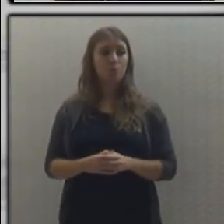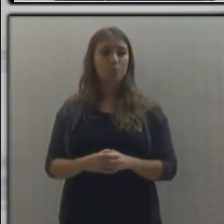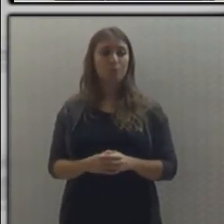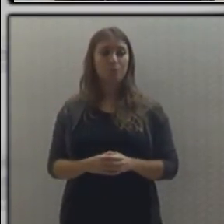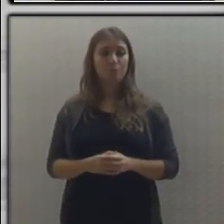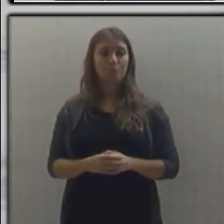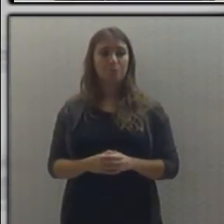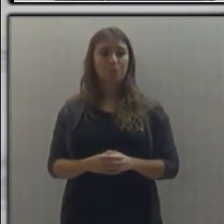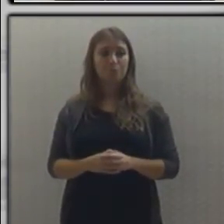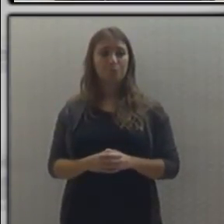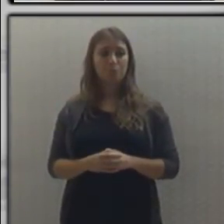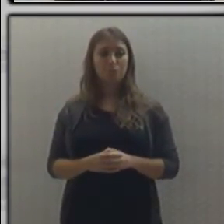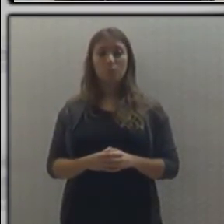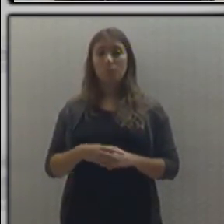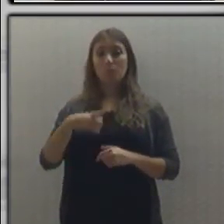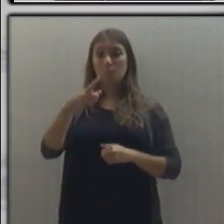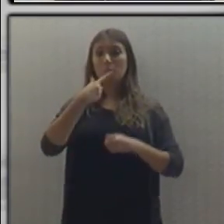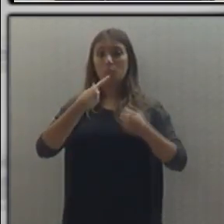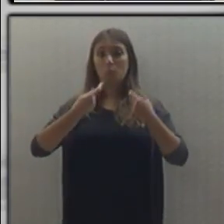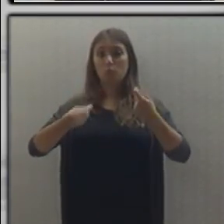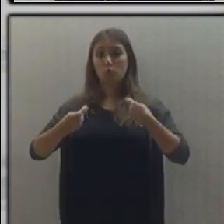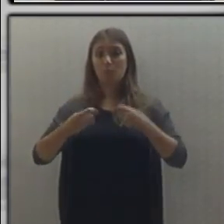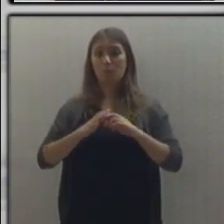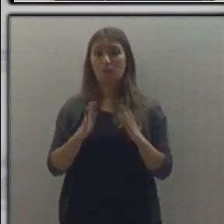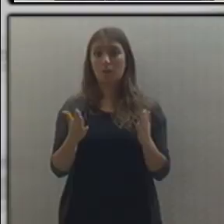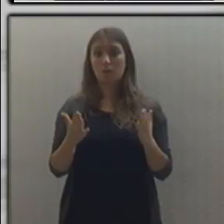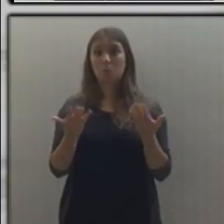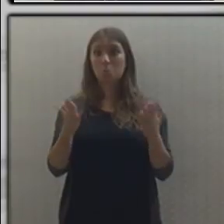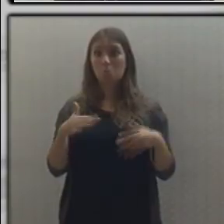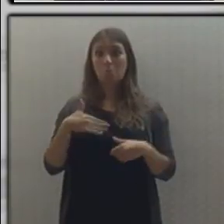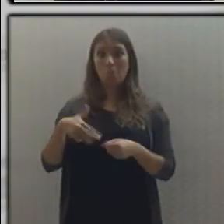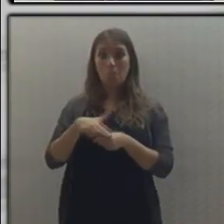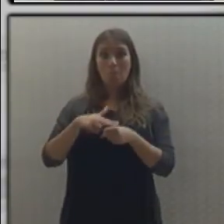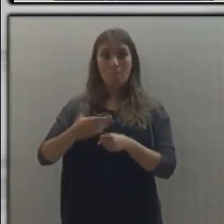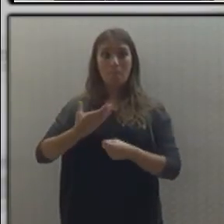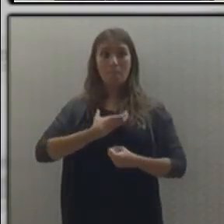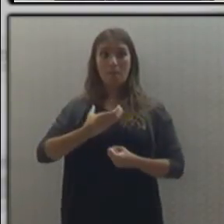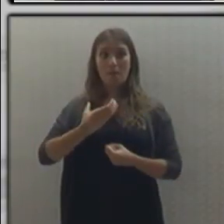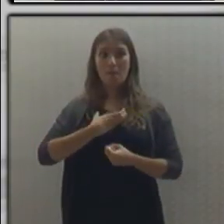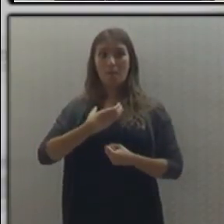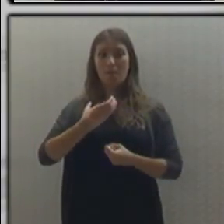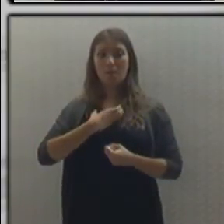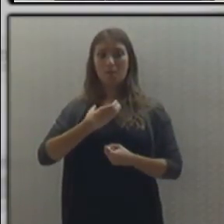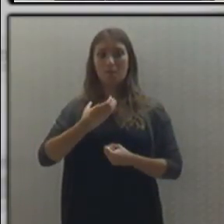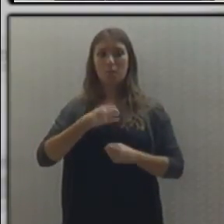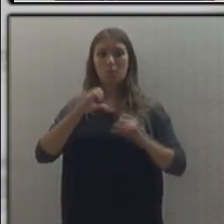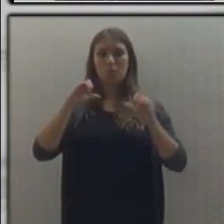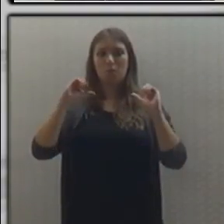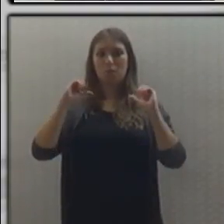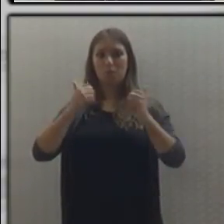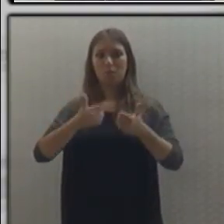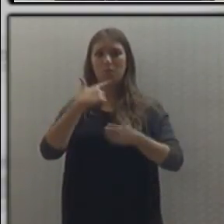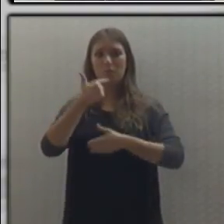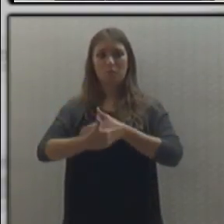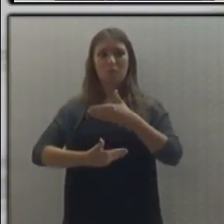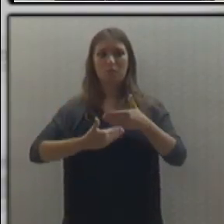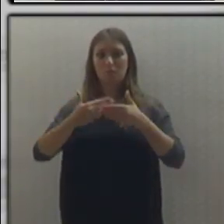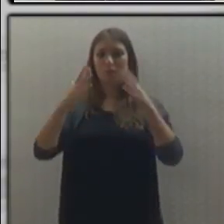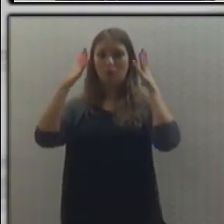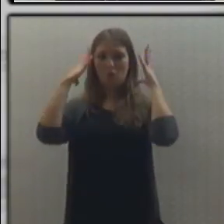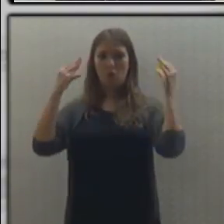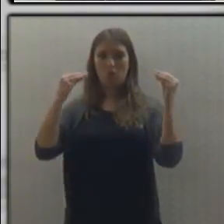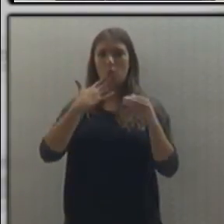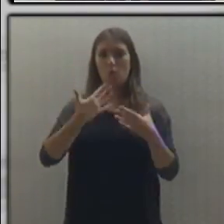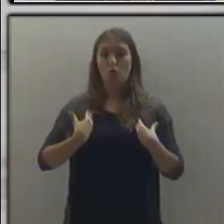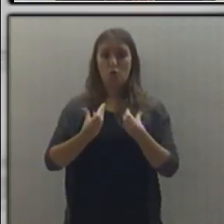Holanda, con un supermercado. Por lo tanto, la vida del barrio empieza a girar en torno al edificio. Eso es lo que favorece realmente la convivencia.